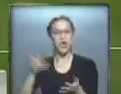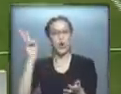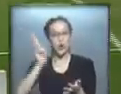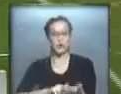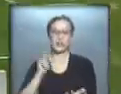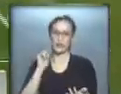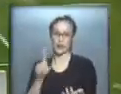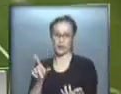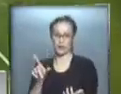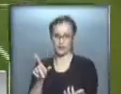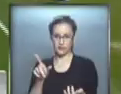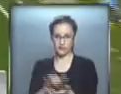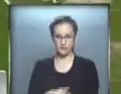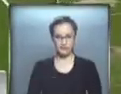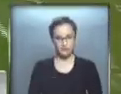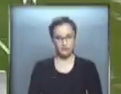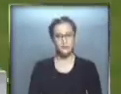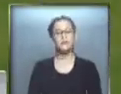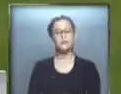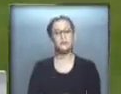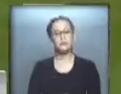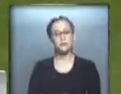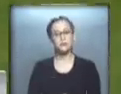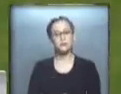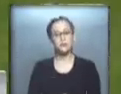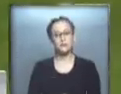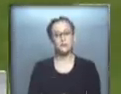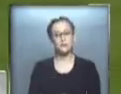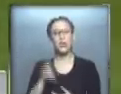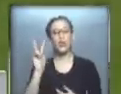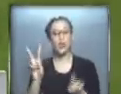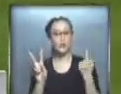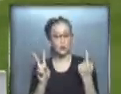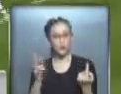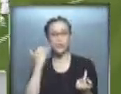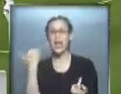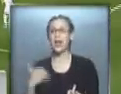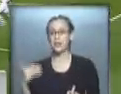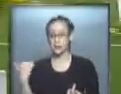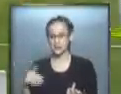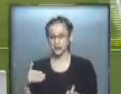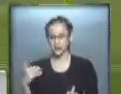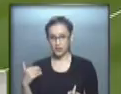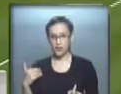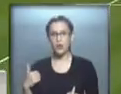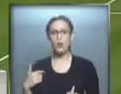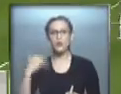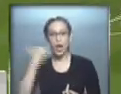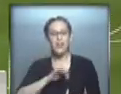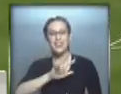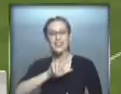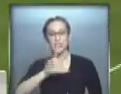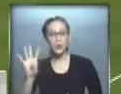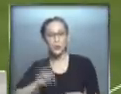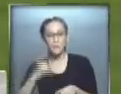el pollo a la vez y lo puso como titular en este tridente ofensivo y 2 a 1 estaba ya a la argentina cuando corrían 34 minutos